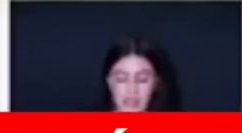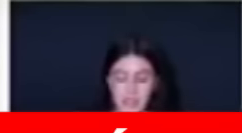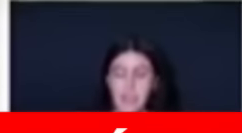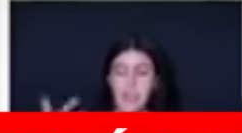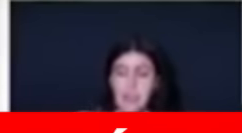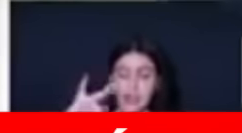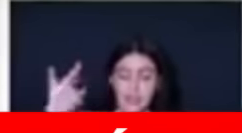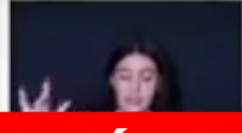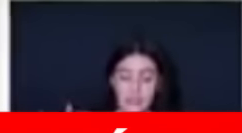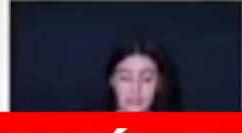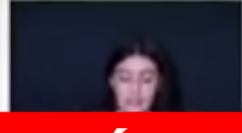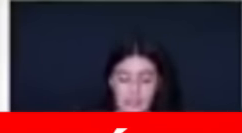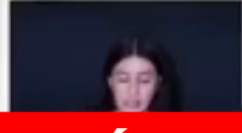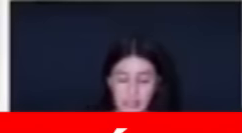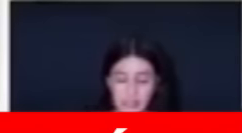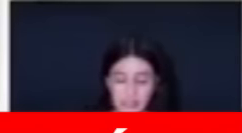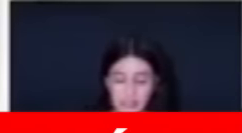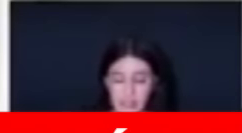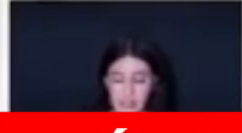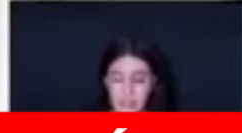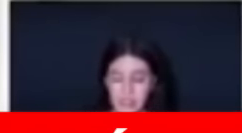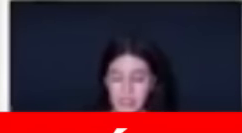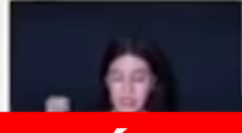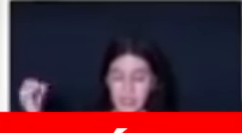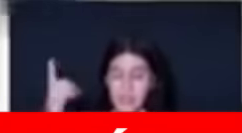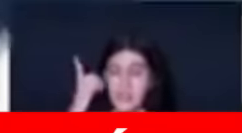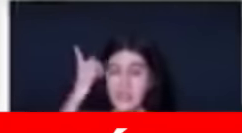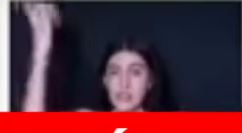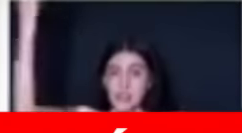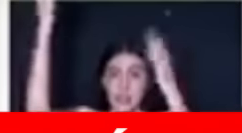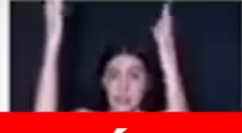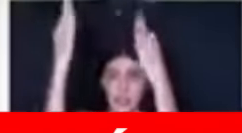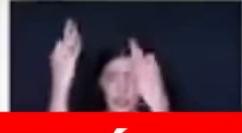Gracias, Dios las y los bendiga.